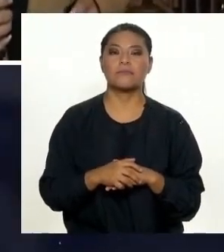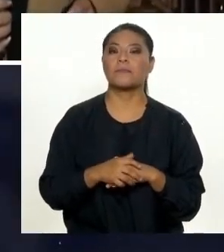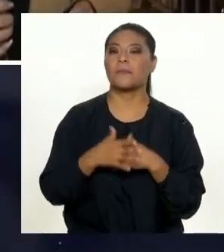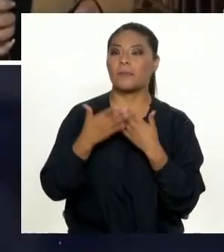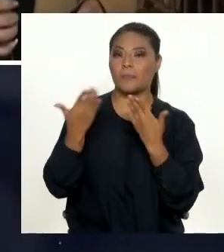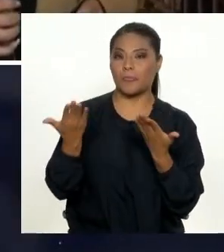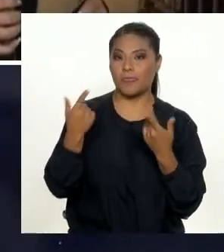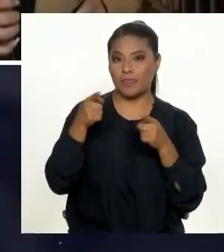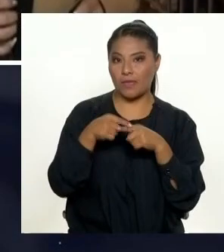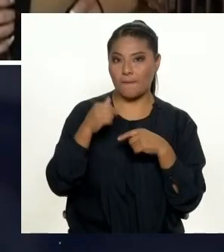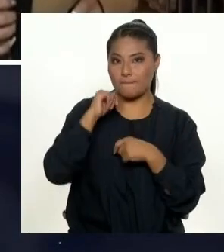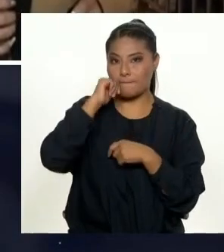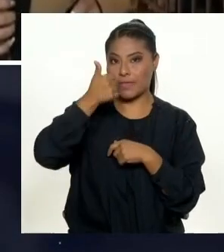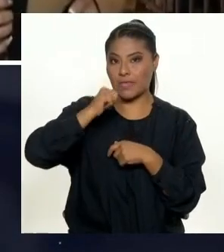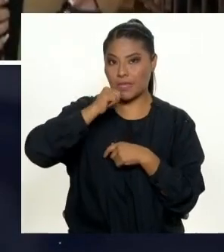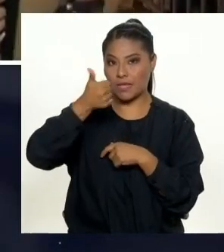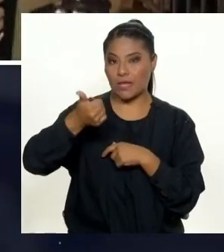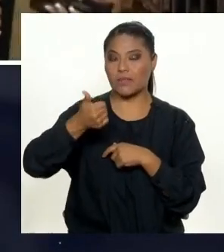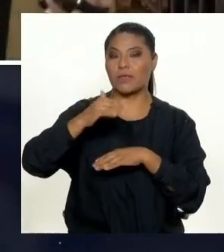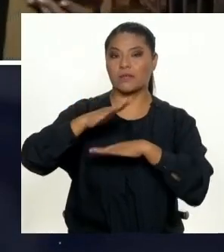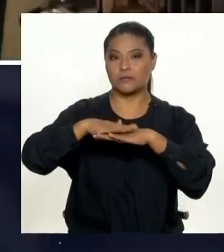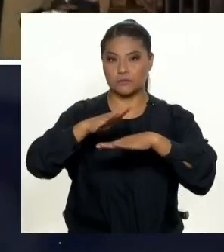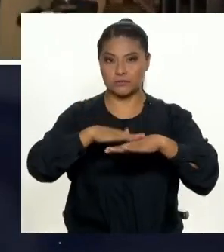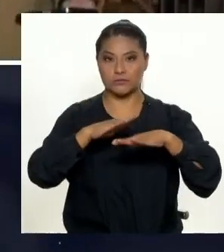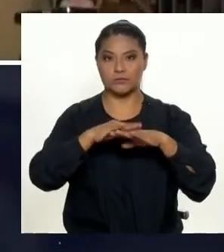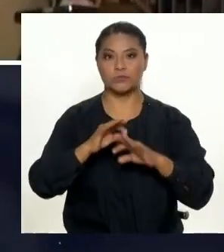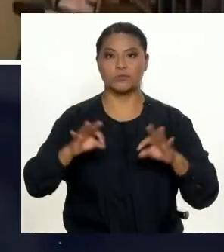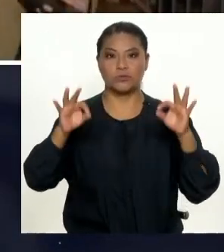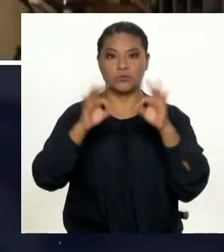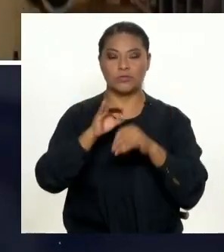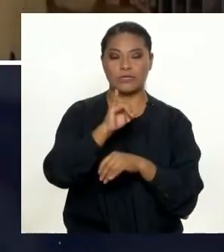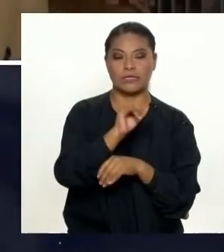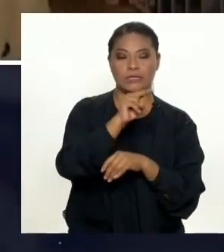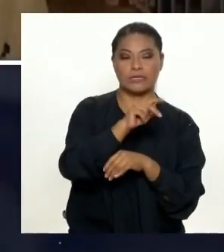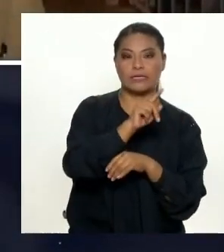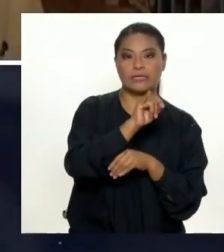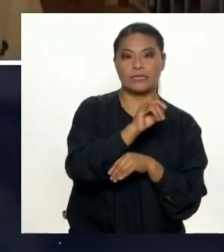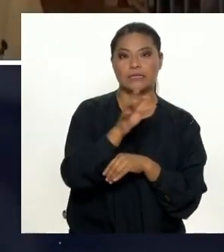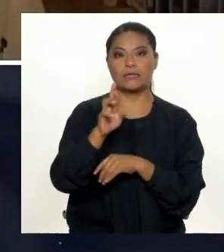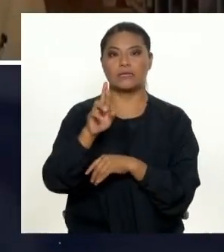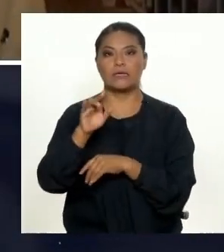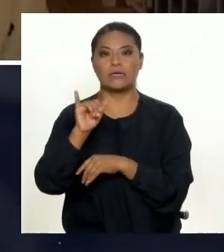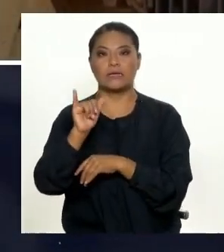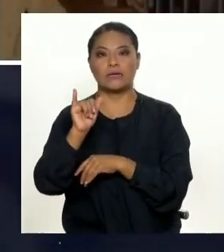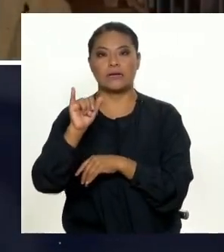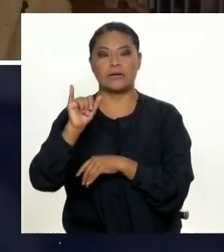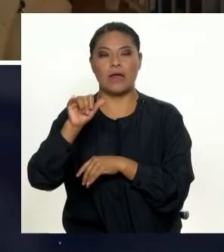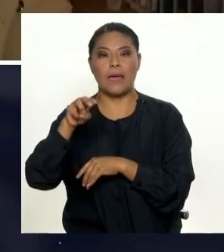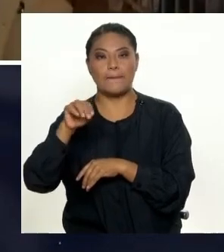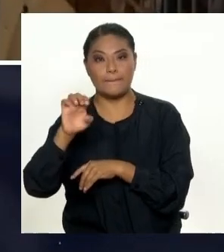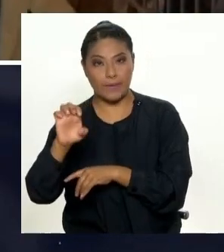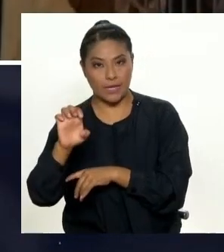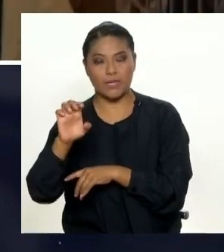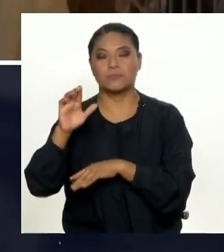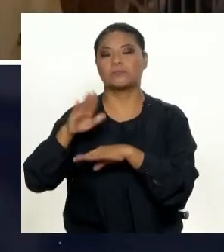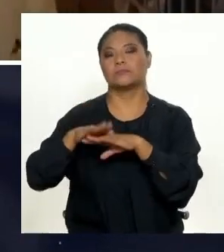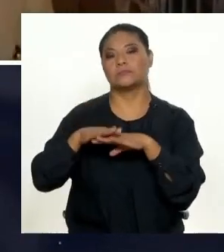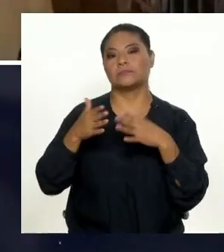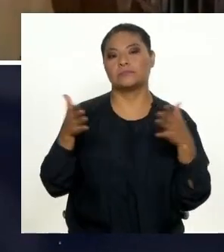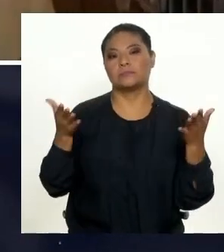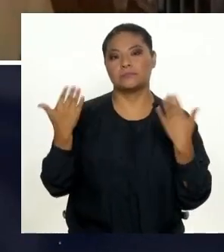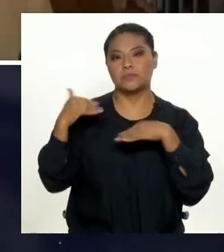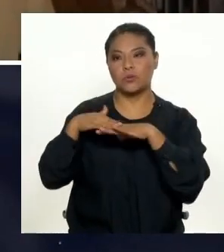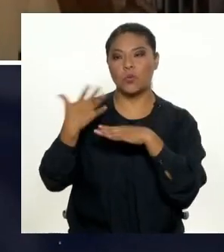preparación para mañana de lo que va a ser el Inti Raymi. ¿Cómo estás, María Fernanda? Muy buenas noches. ¿Qué está pasando en estos momentos